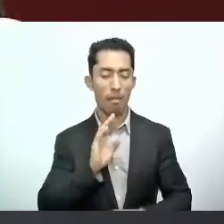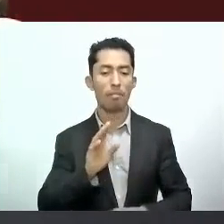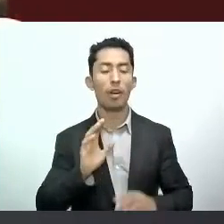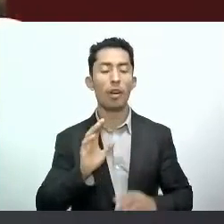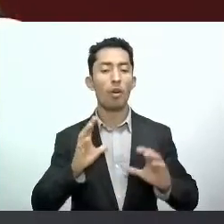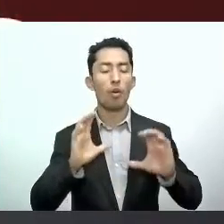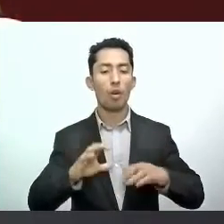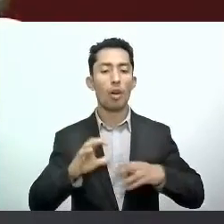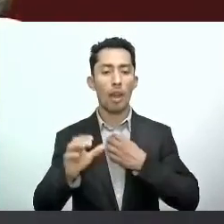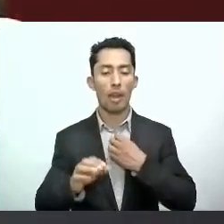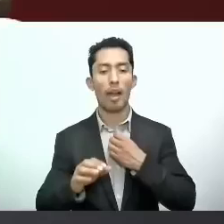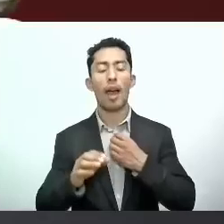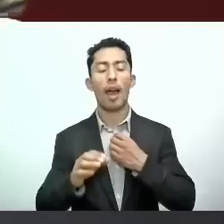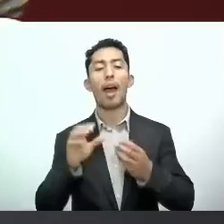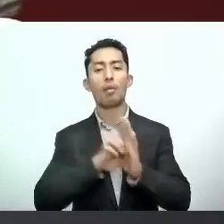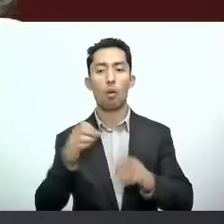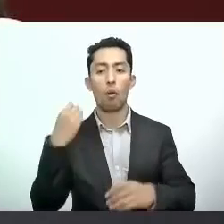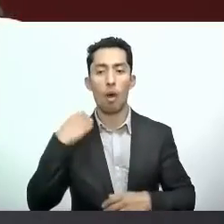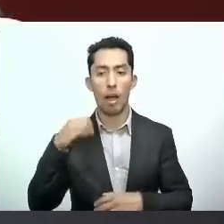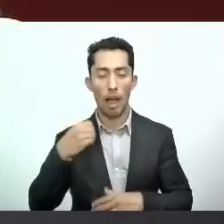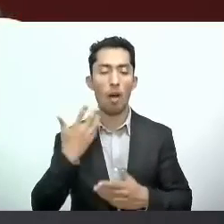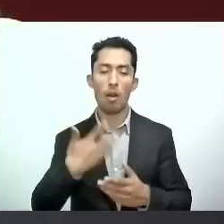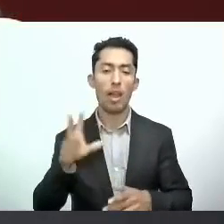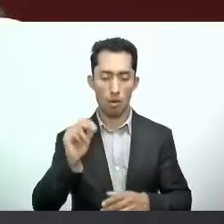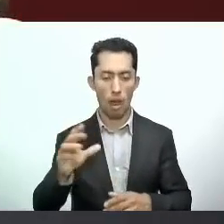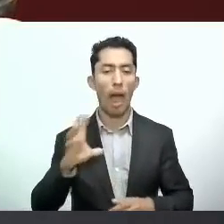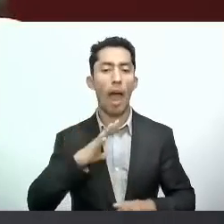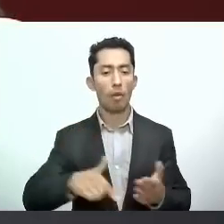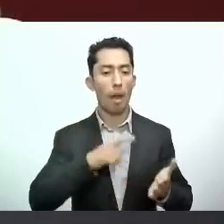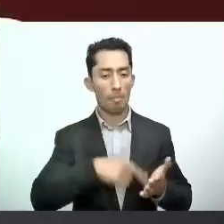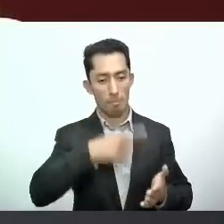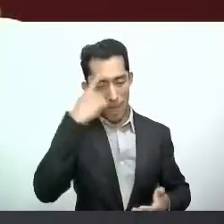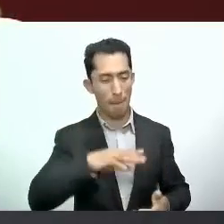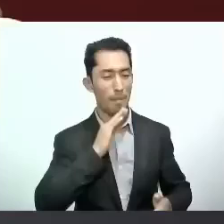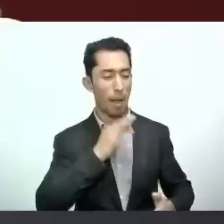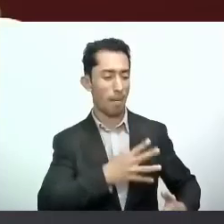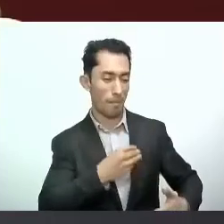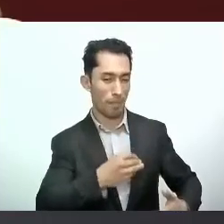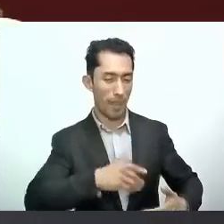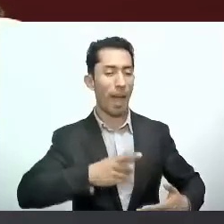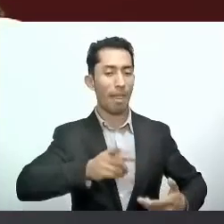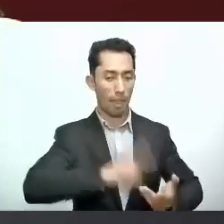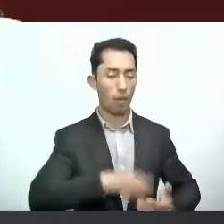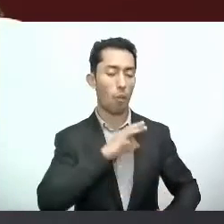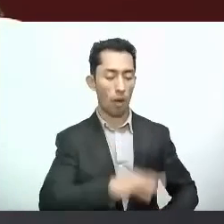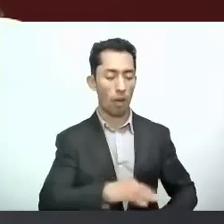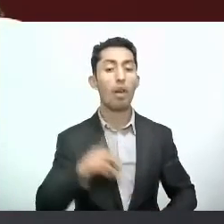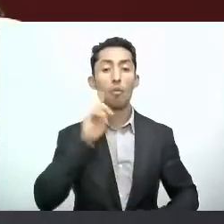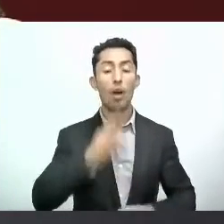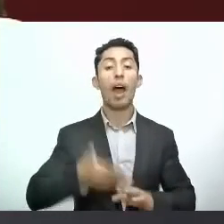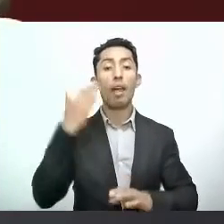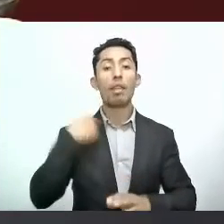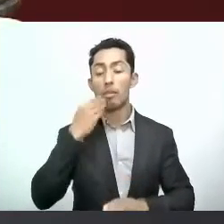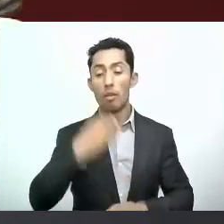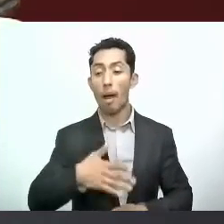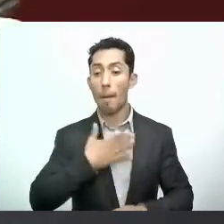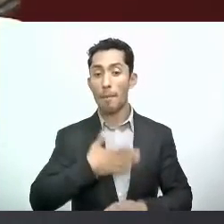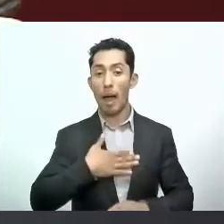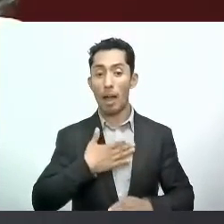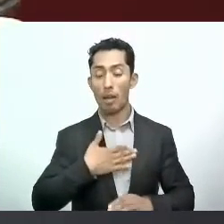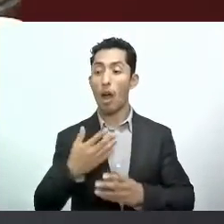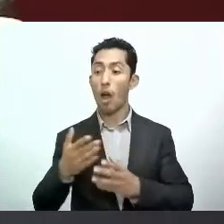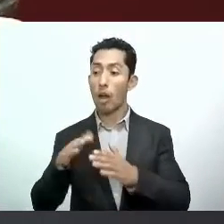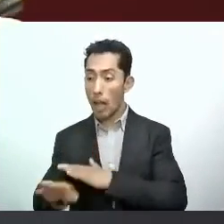Poder Judicial de Oaxaca, ahora ya no porque pusieron un lactario, pero en ese entonces las mujeres tenían que irse a los baños o dentro de sus